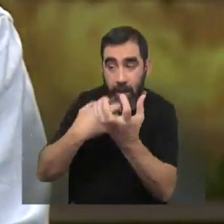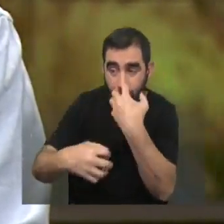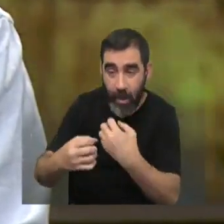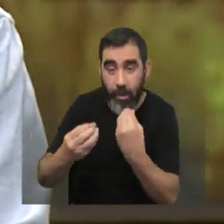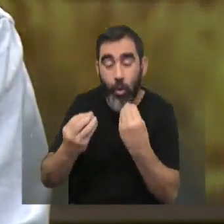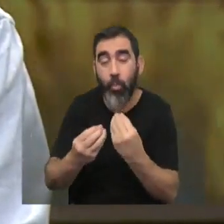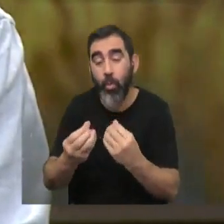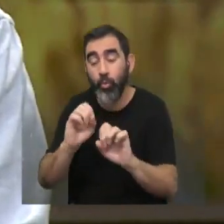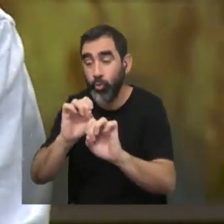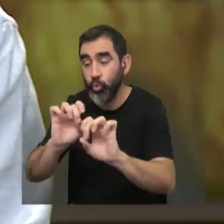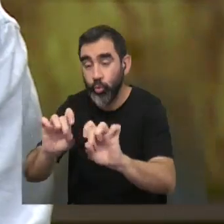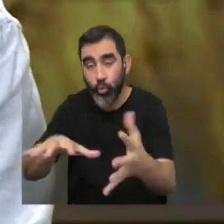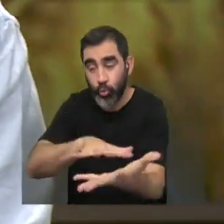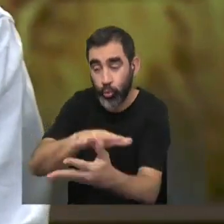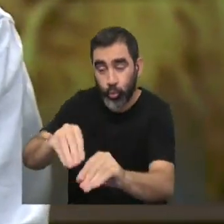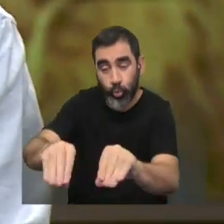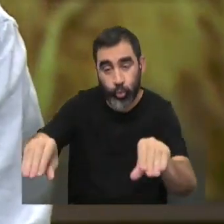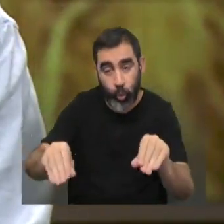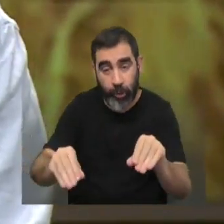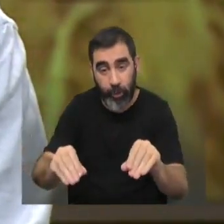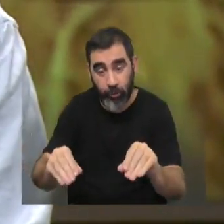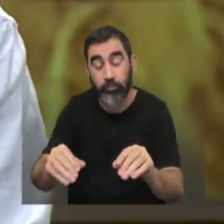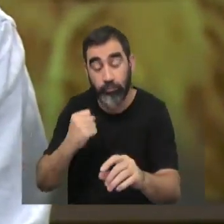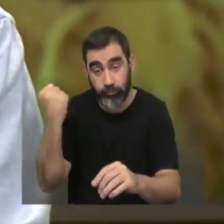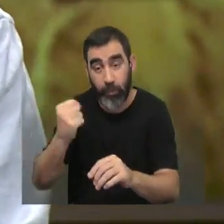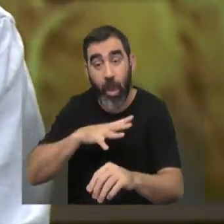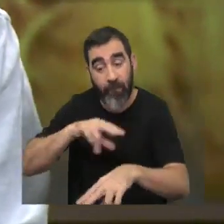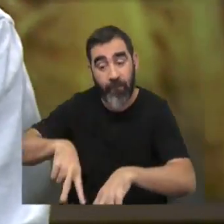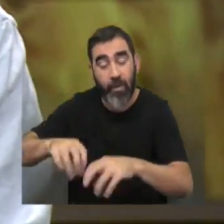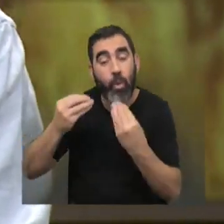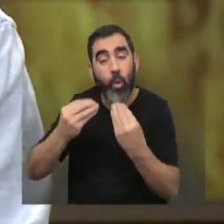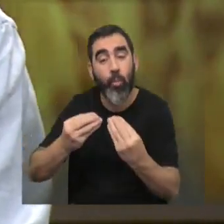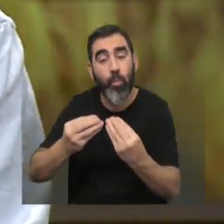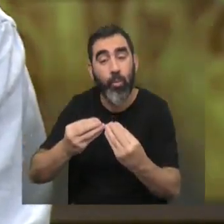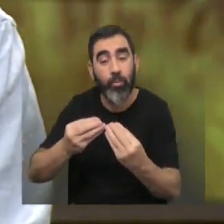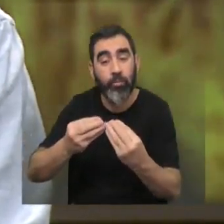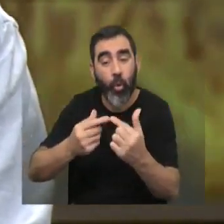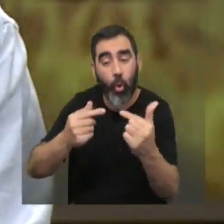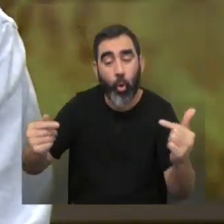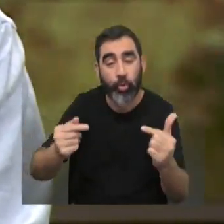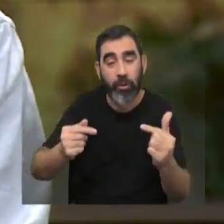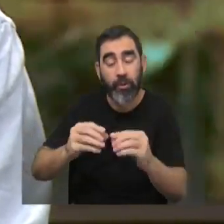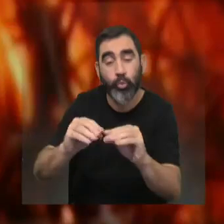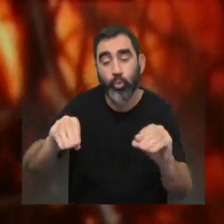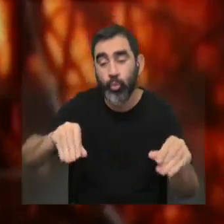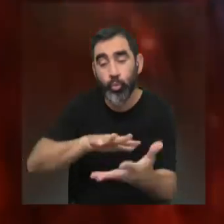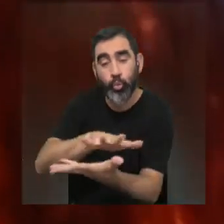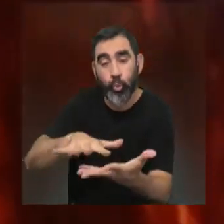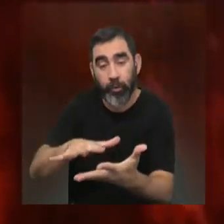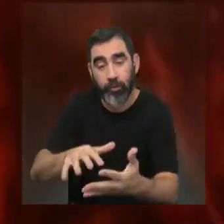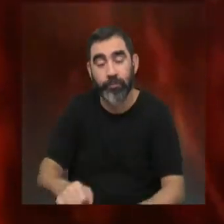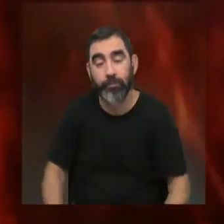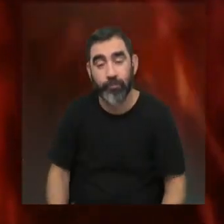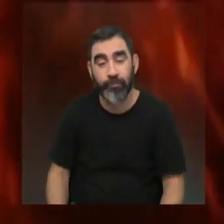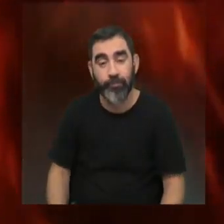de nutrientes del suelo, que es realmente importante. Incluso hay investigaciones sobre cómo afectan las micorrizas que viven en el suelo. Porque después está toda la